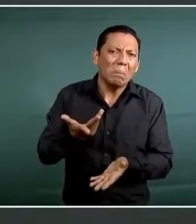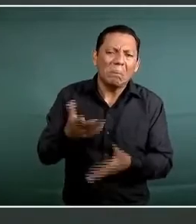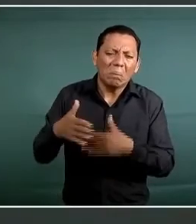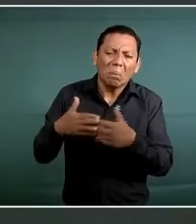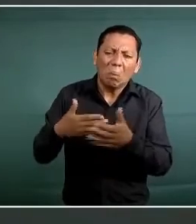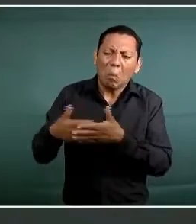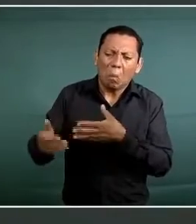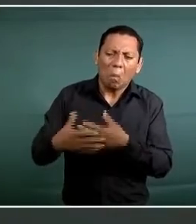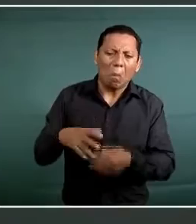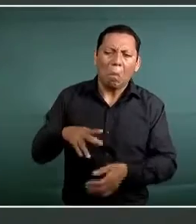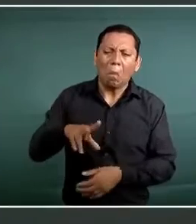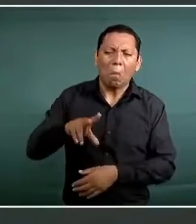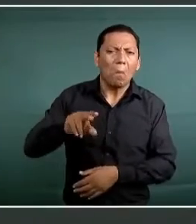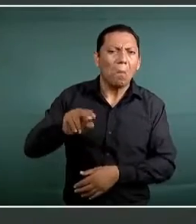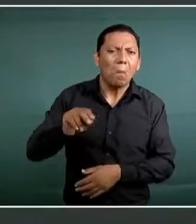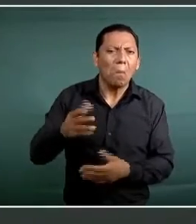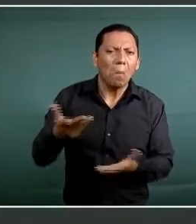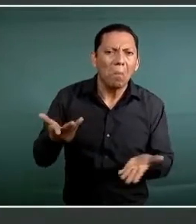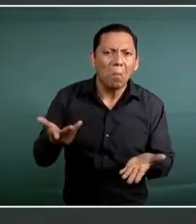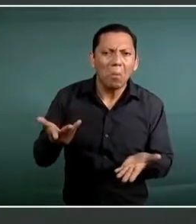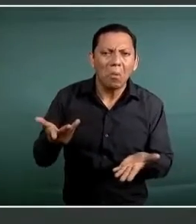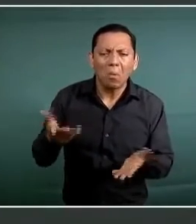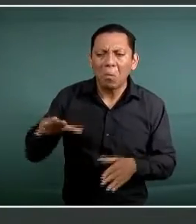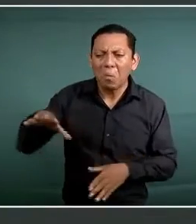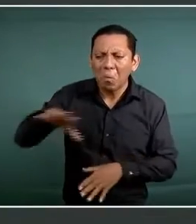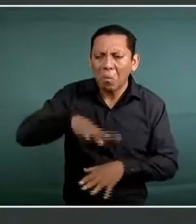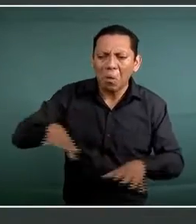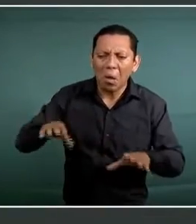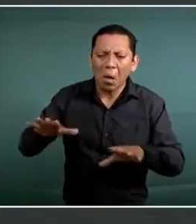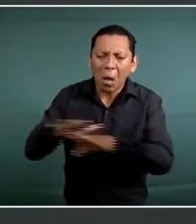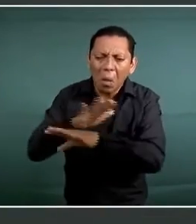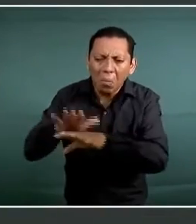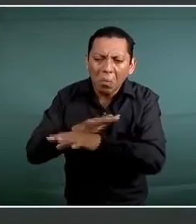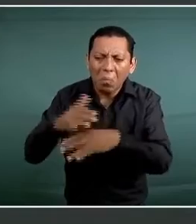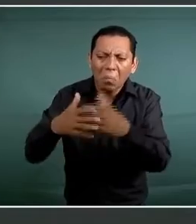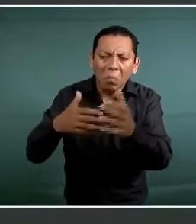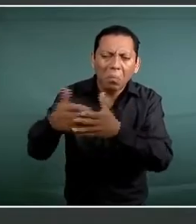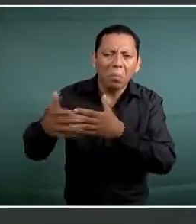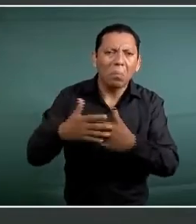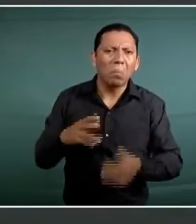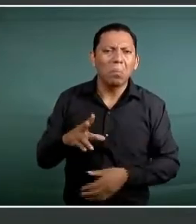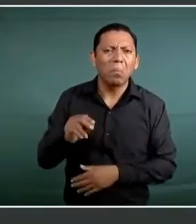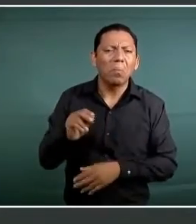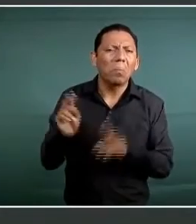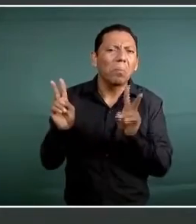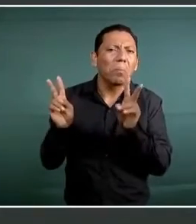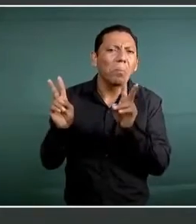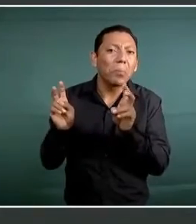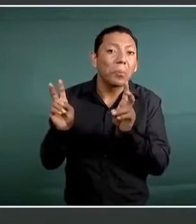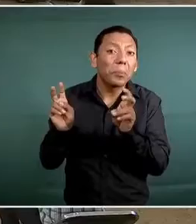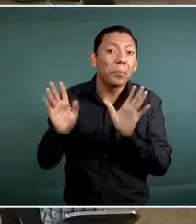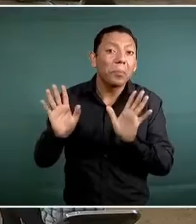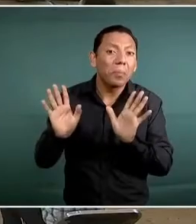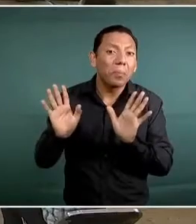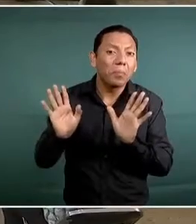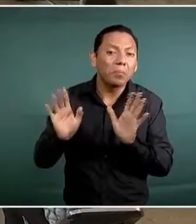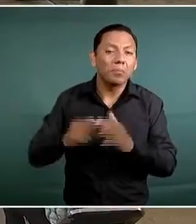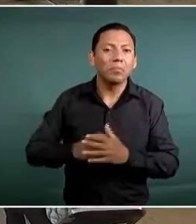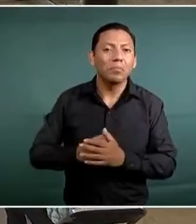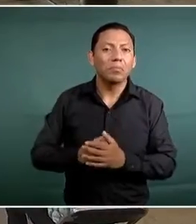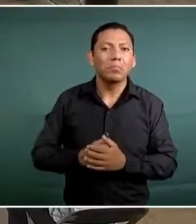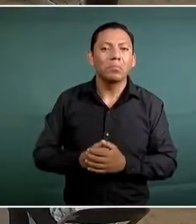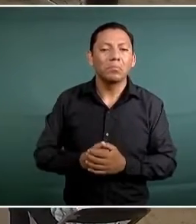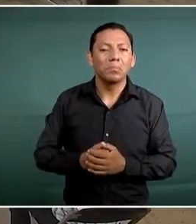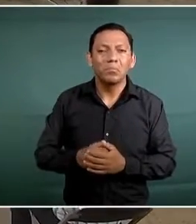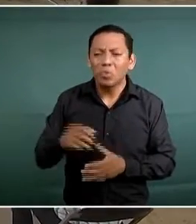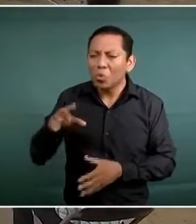modernidad que no tienen que ver con la civilización entre comillas pues